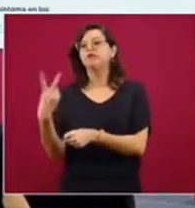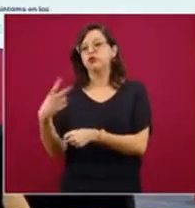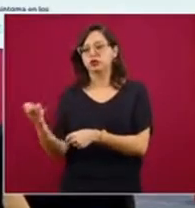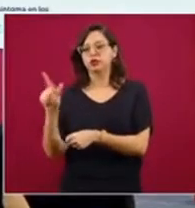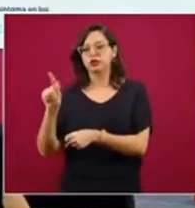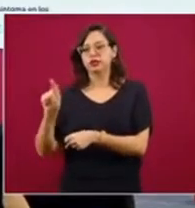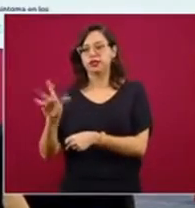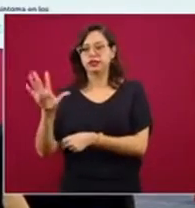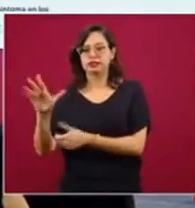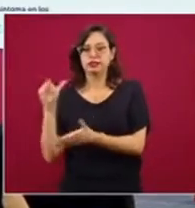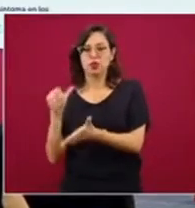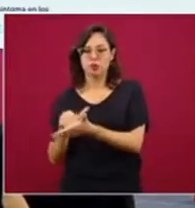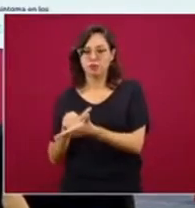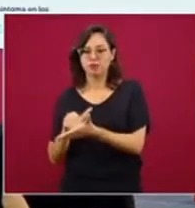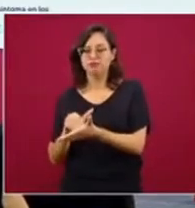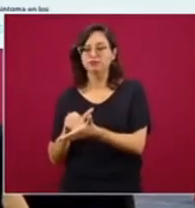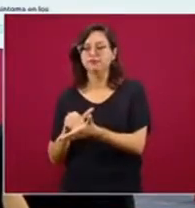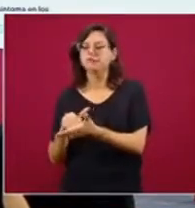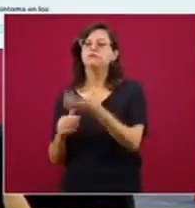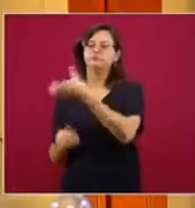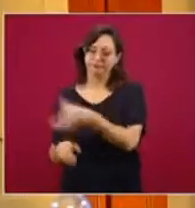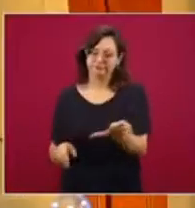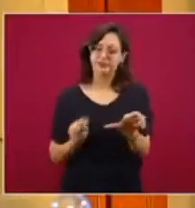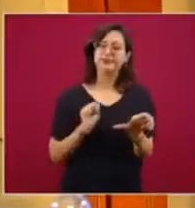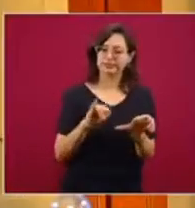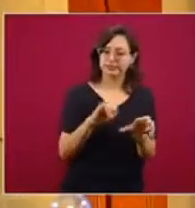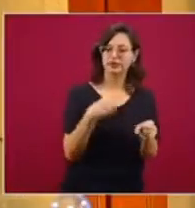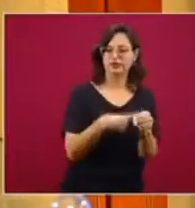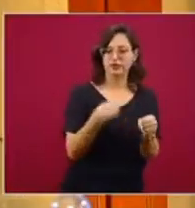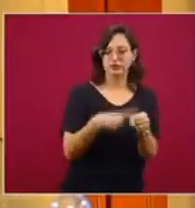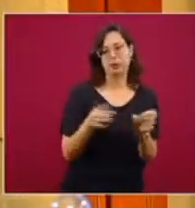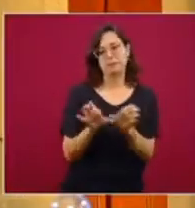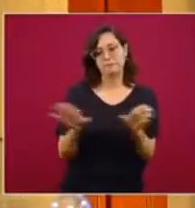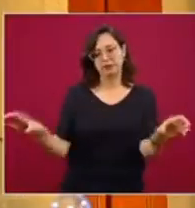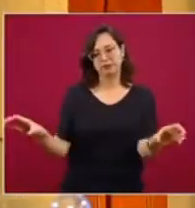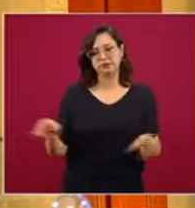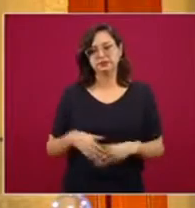de 250.000 de personas, o confirmadas. La siguiente.